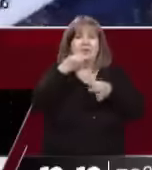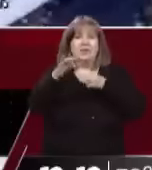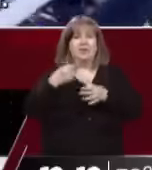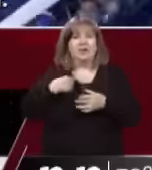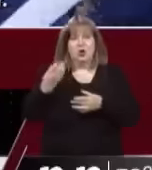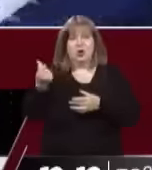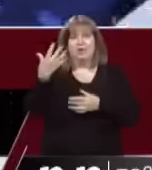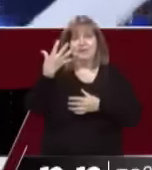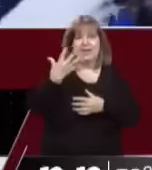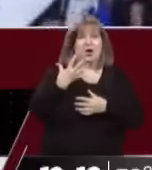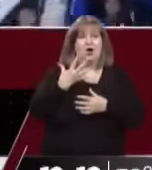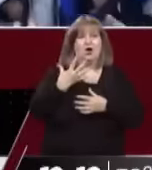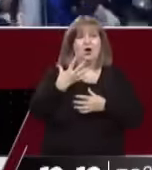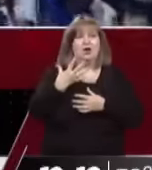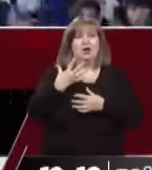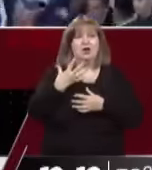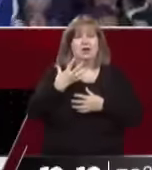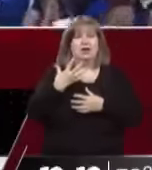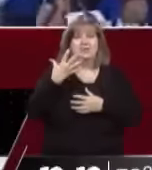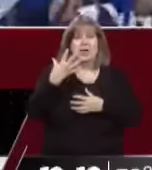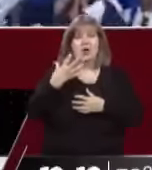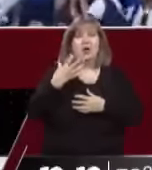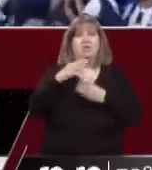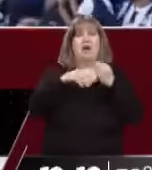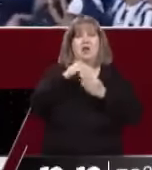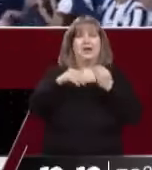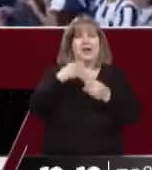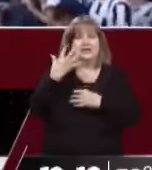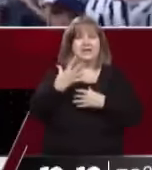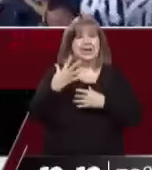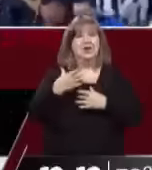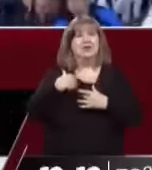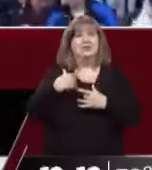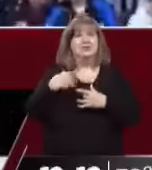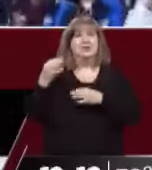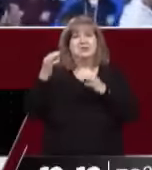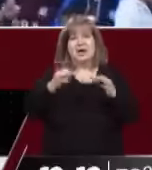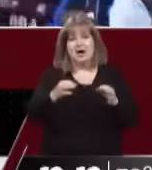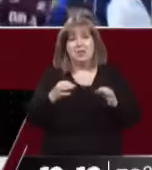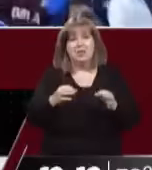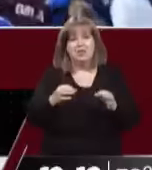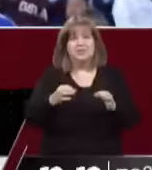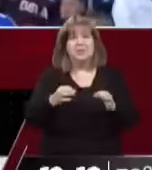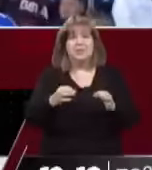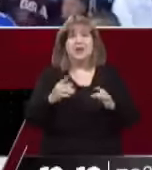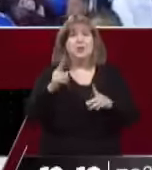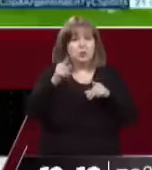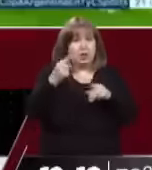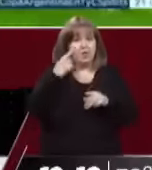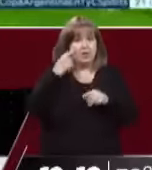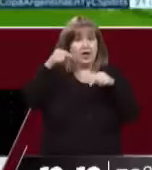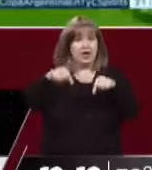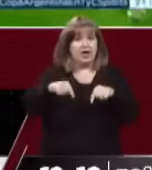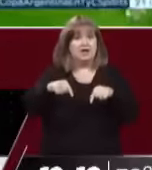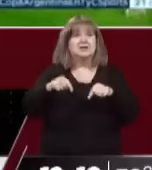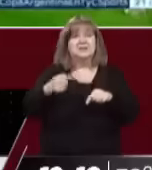entradas. Sí. Cinco, para cinco familias. ¿Y cuándo llegaron? ¿De Córdoba? Por supuesto, esto va a estar plagado de... Ustedes son cordobeses que viven acá.